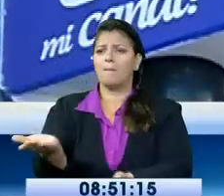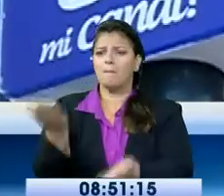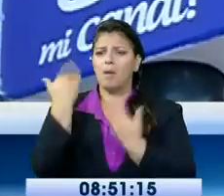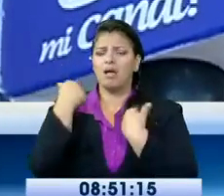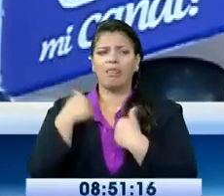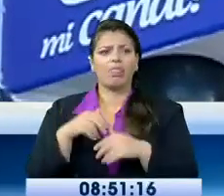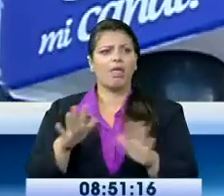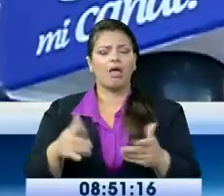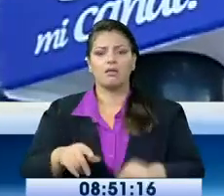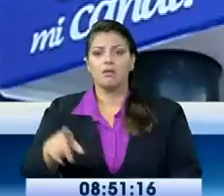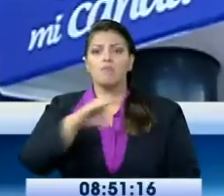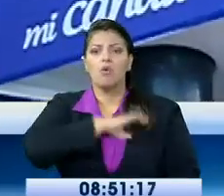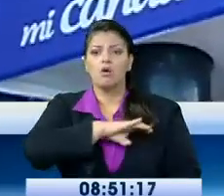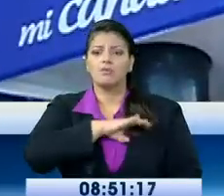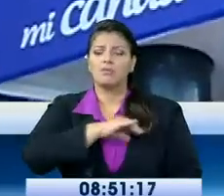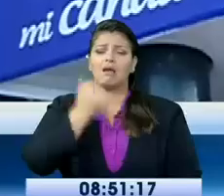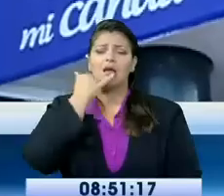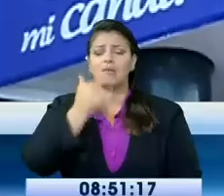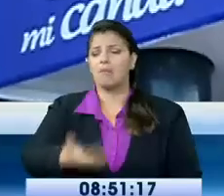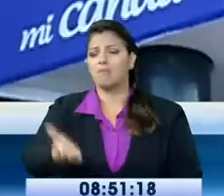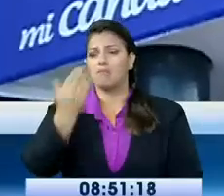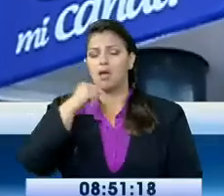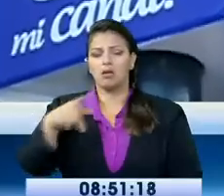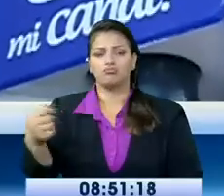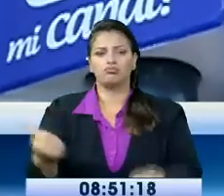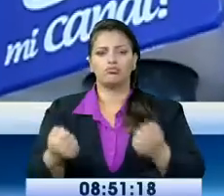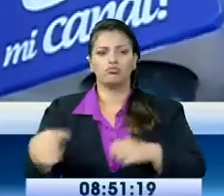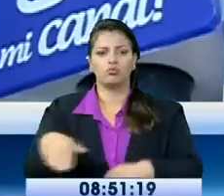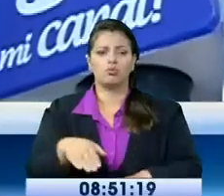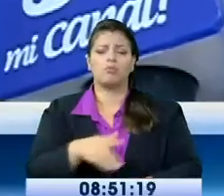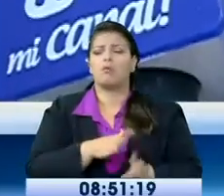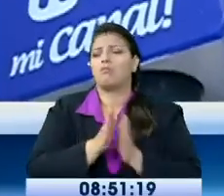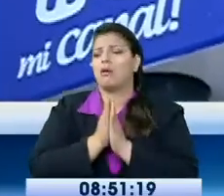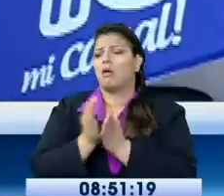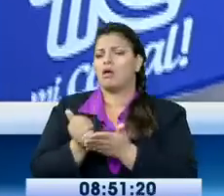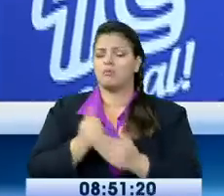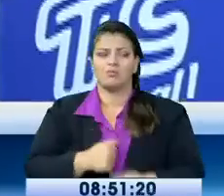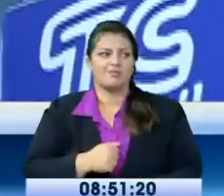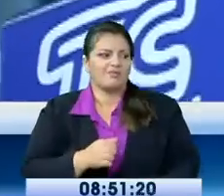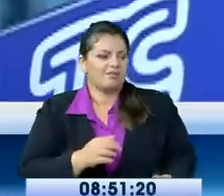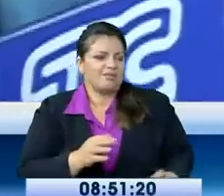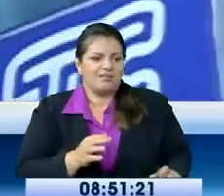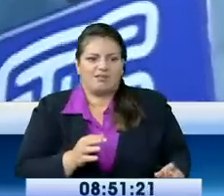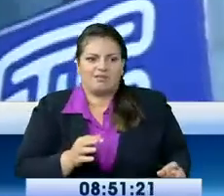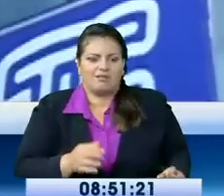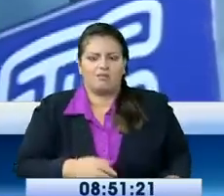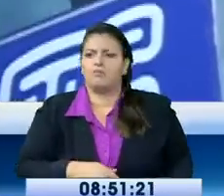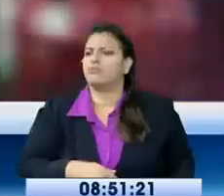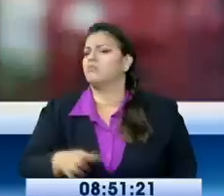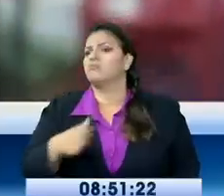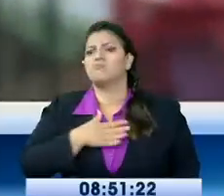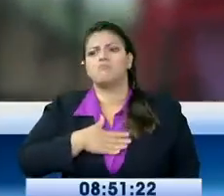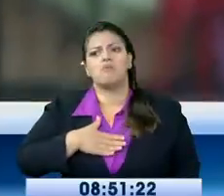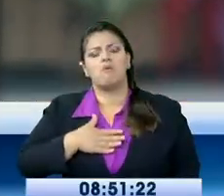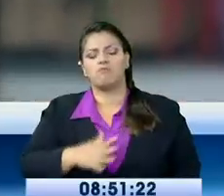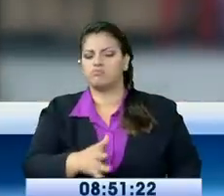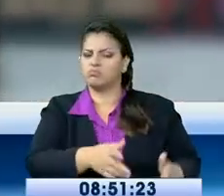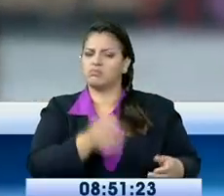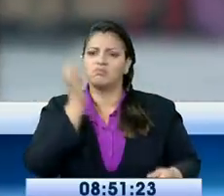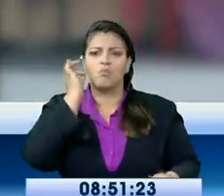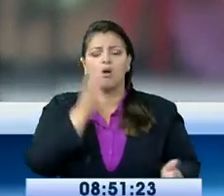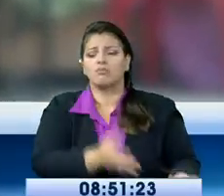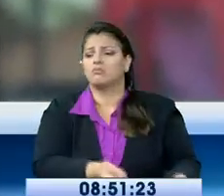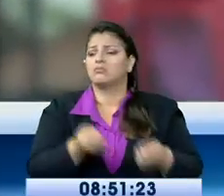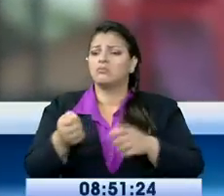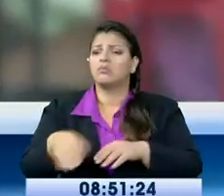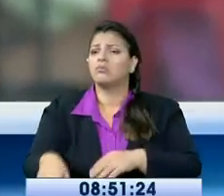El carro patrullero, porque no me querían ni llevar. Yo tuve que meterla ahí para, claro, tuve que llevarla ahí para que pudieran salvar la vida, pero lastimosamente no fue así. ¿Y cuántos disparos se